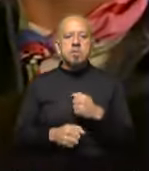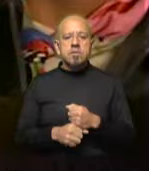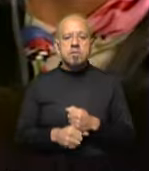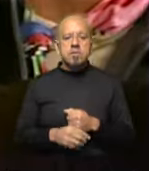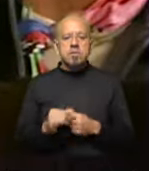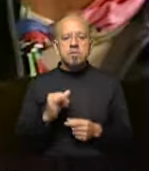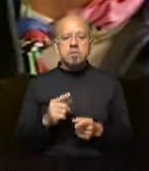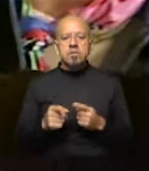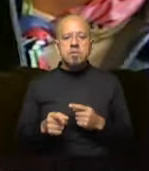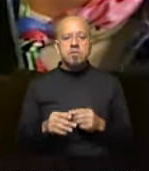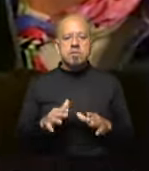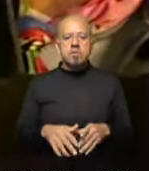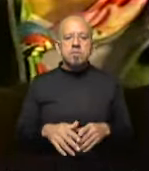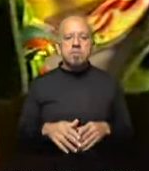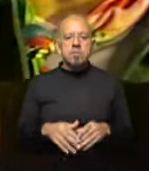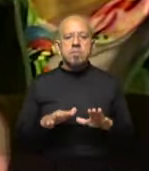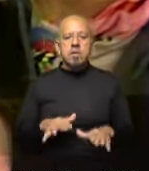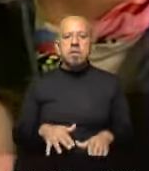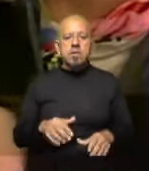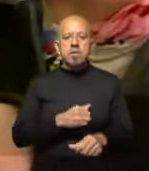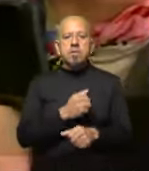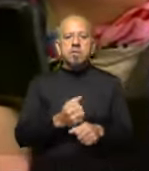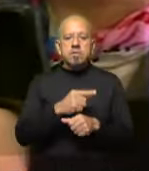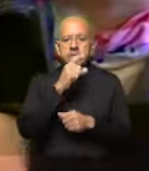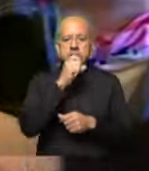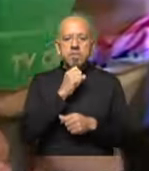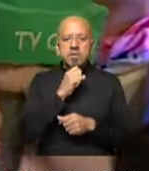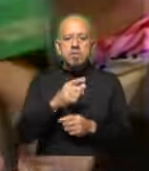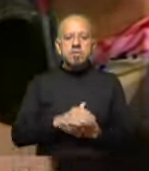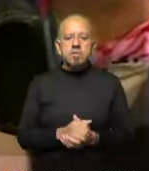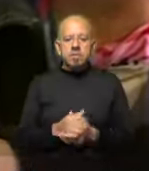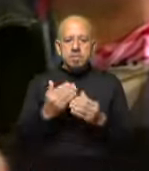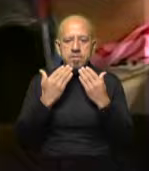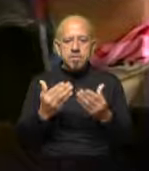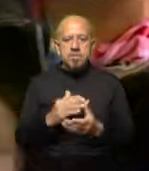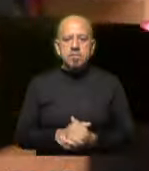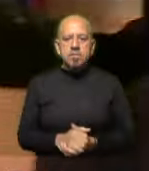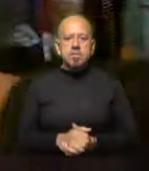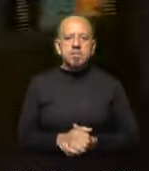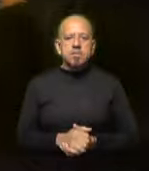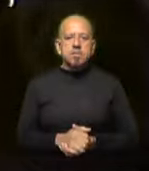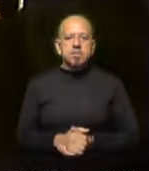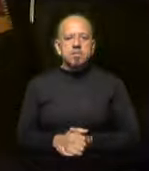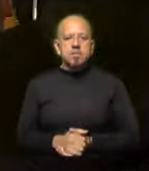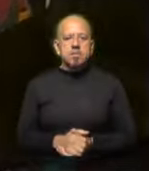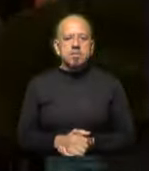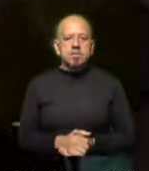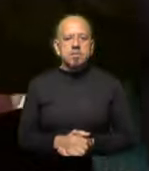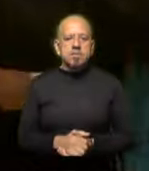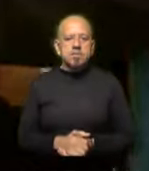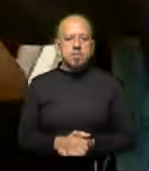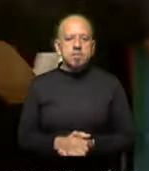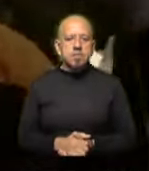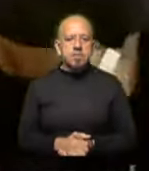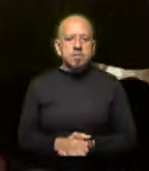año sí sí me quedo aquí hasta marzo O sea que tengo que disfrutar y empaparme bien muchas gracias a vosotros aprovechamos que tenemos a la intendenta de montevo